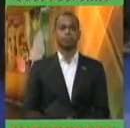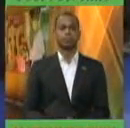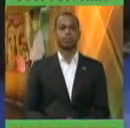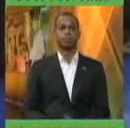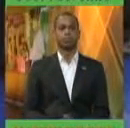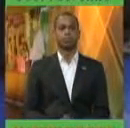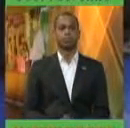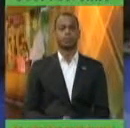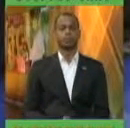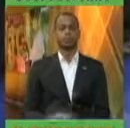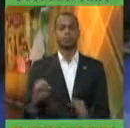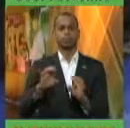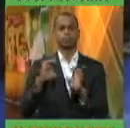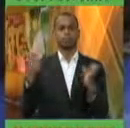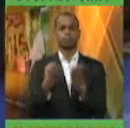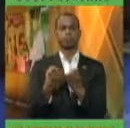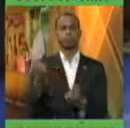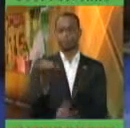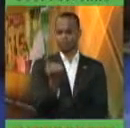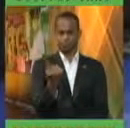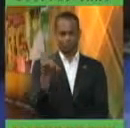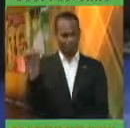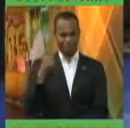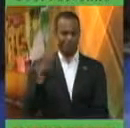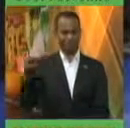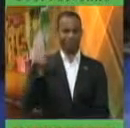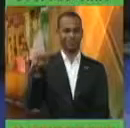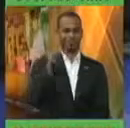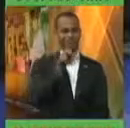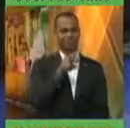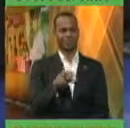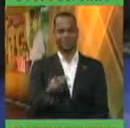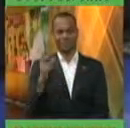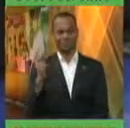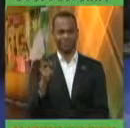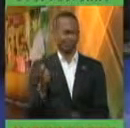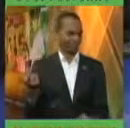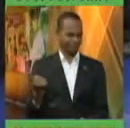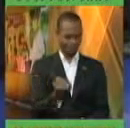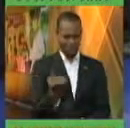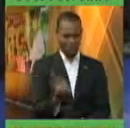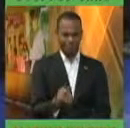qué equipo trabaja contigo tú anda sola para arriba después